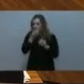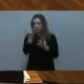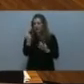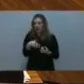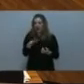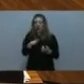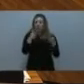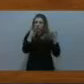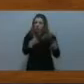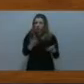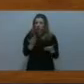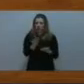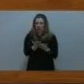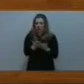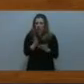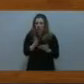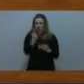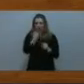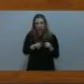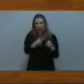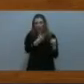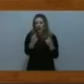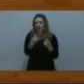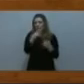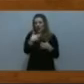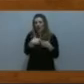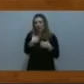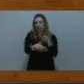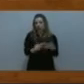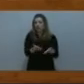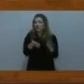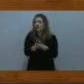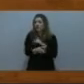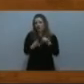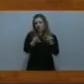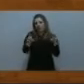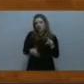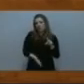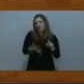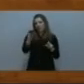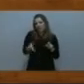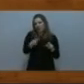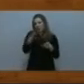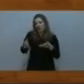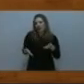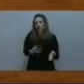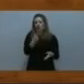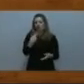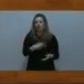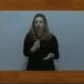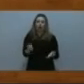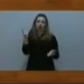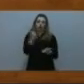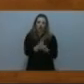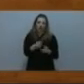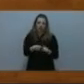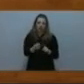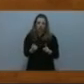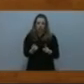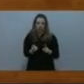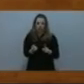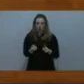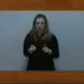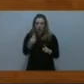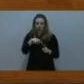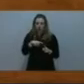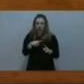cosa que sin la cual esto no va a funcionar, que es un órgano único para el Camino de Santiago. Pues si no, estaremos en la teoría de los compartimentos estanco y tardaremos